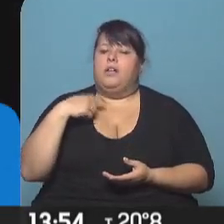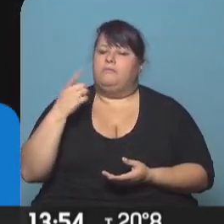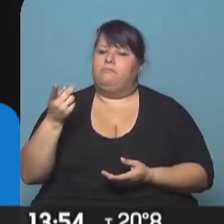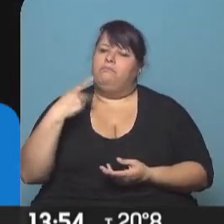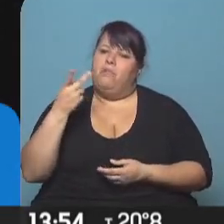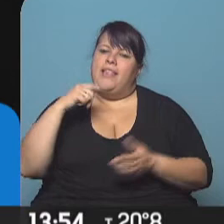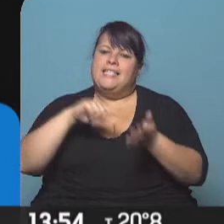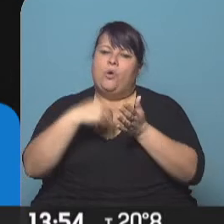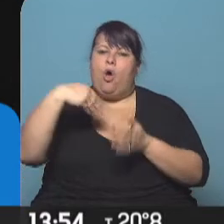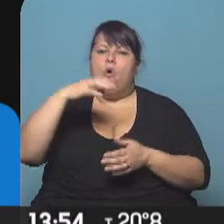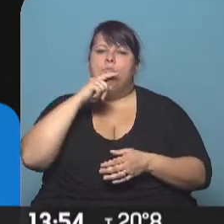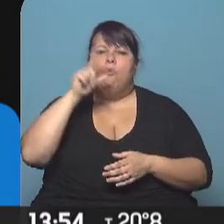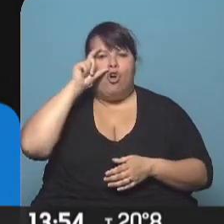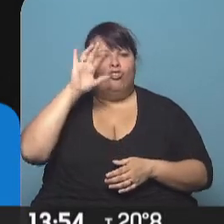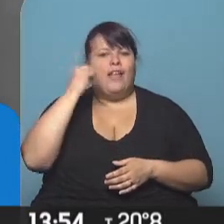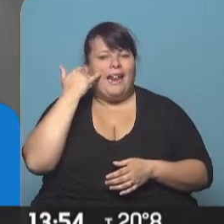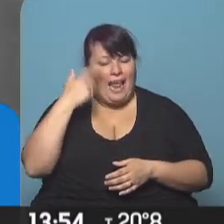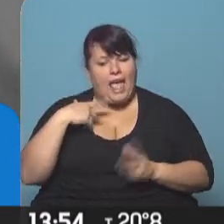cuando estábamos en la ciudad de Monterrey,